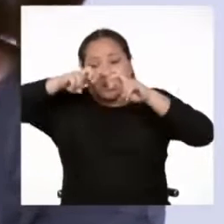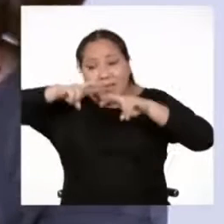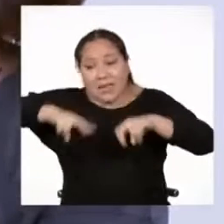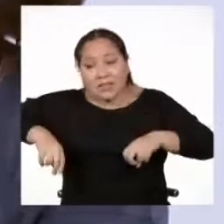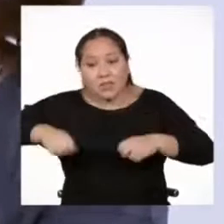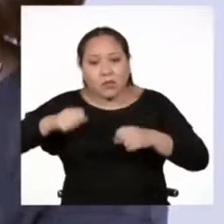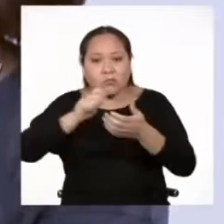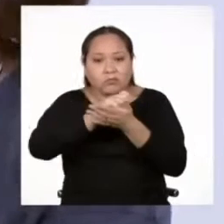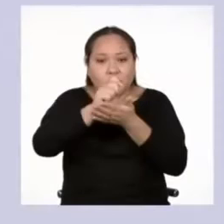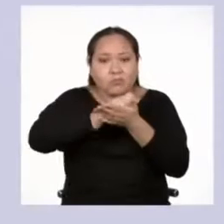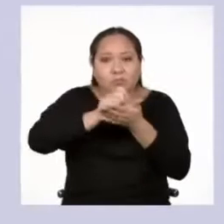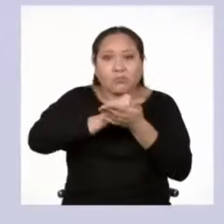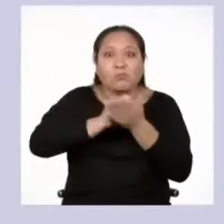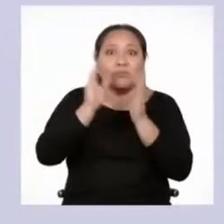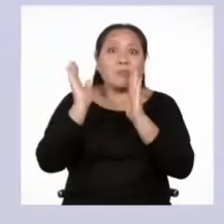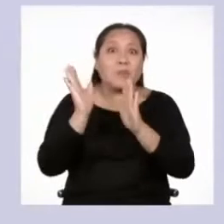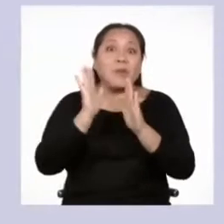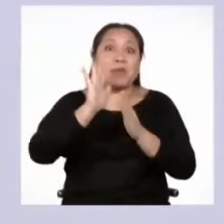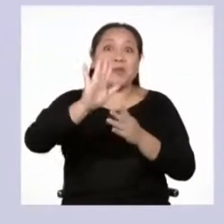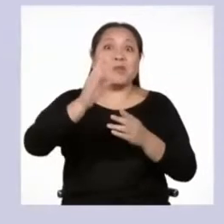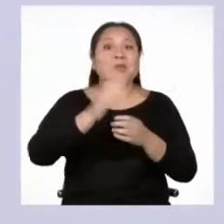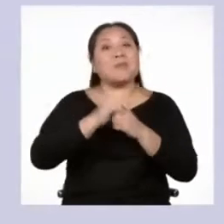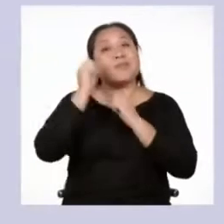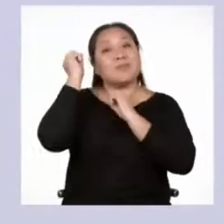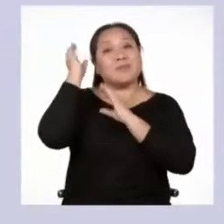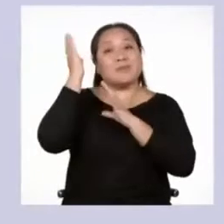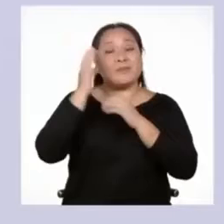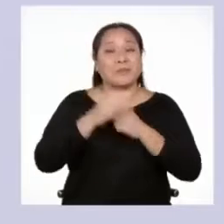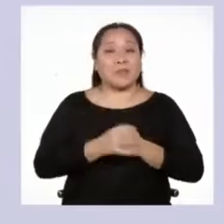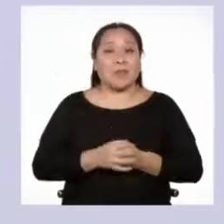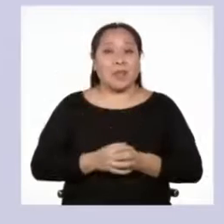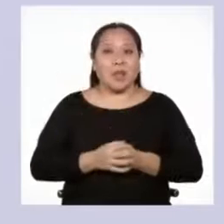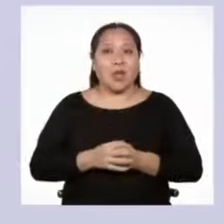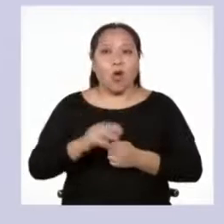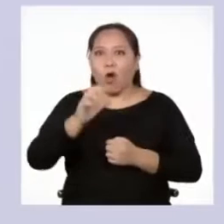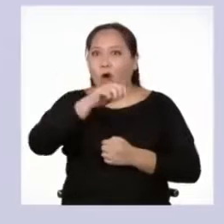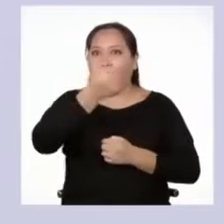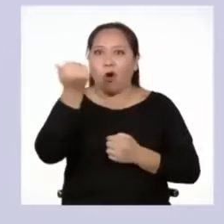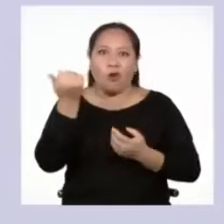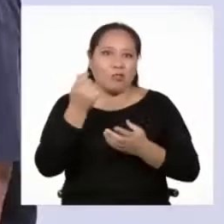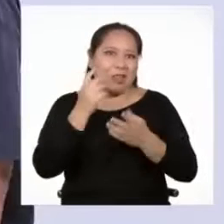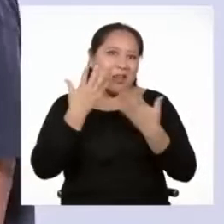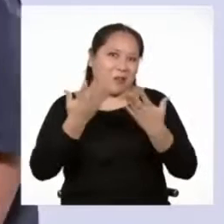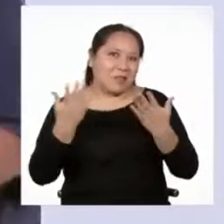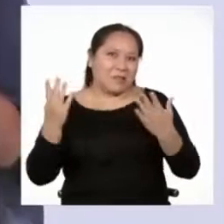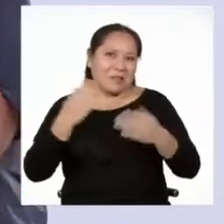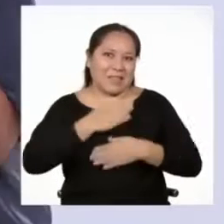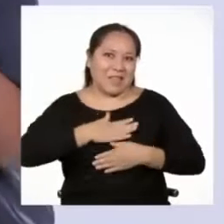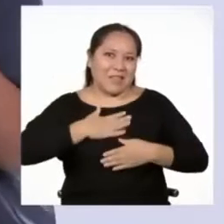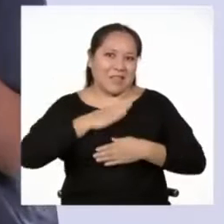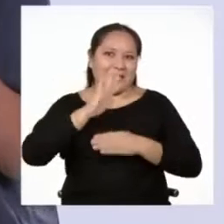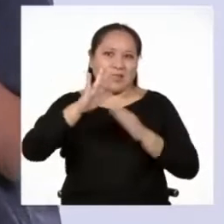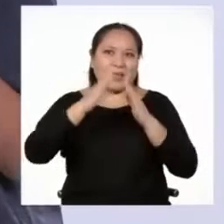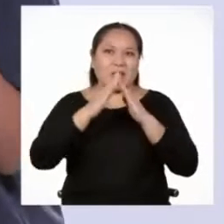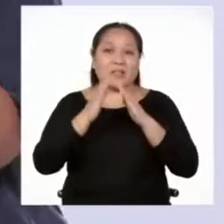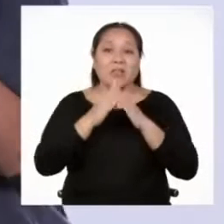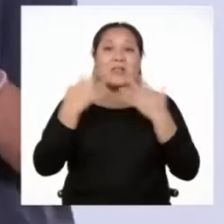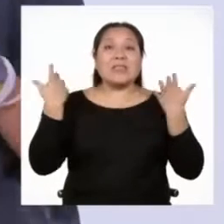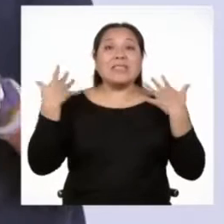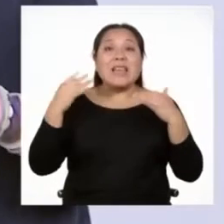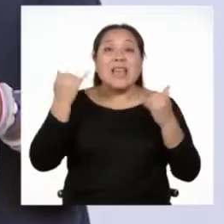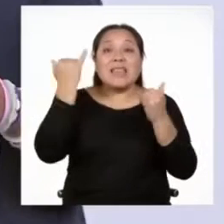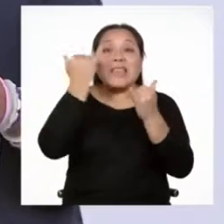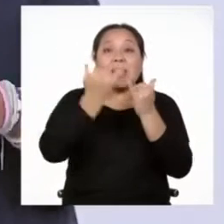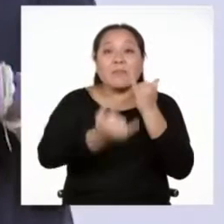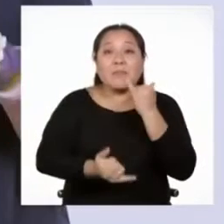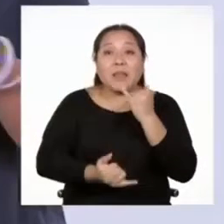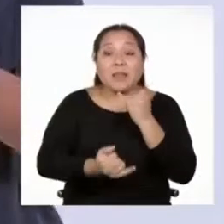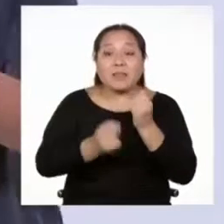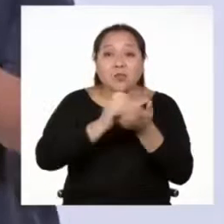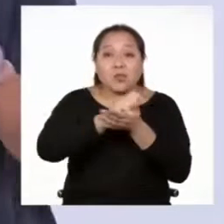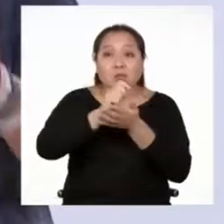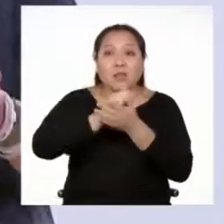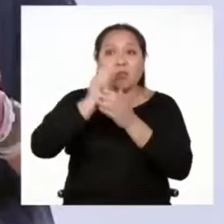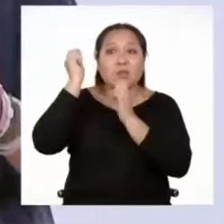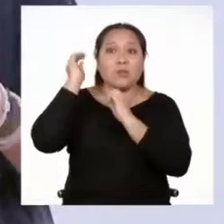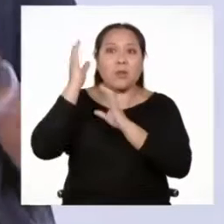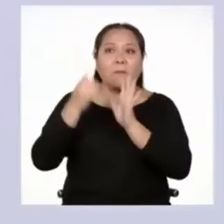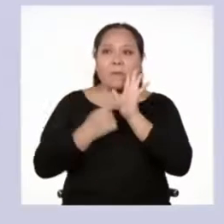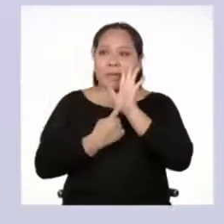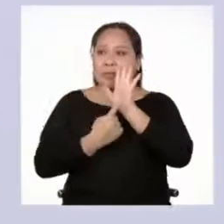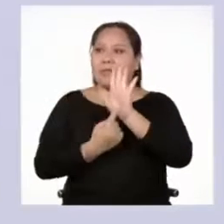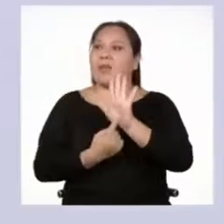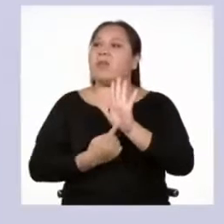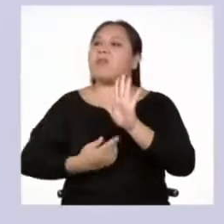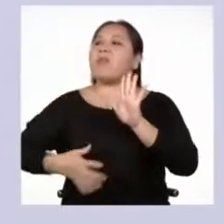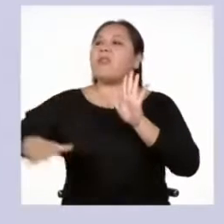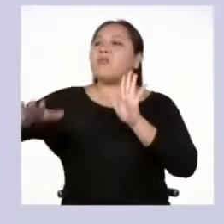textos expositivos. Ahora te recomiendo otras actividades para que también te diviertas en casa. Cuando hayas terminado tu texto expositivo, preséntalo a una